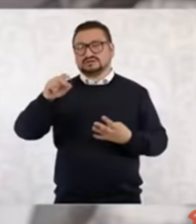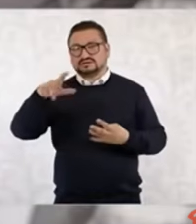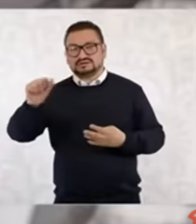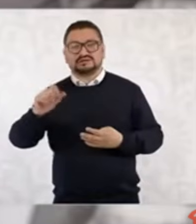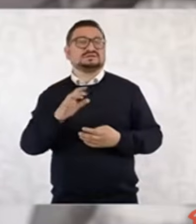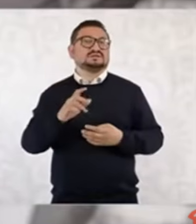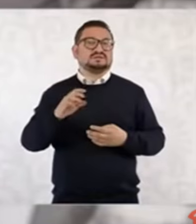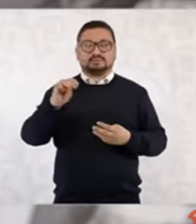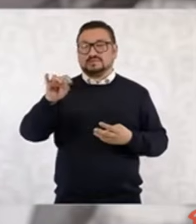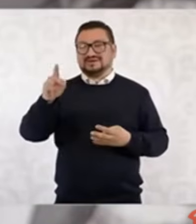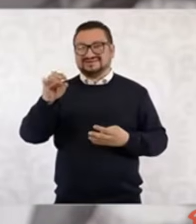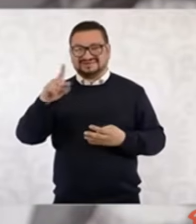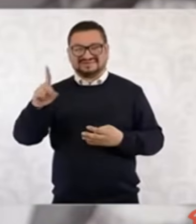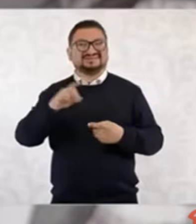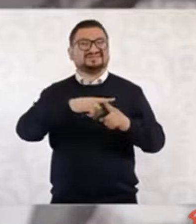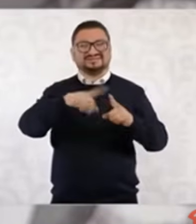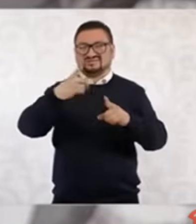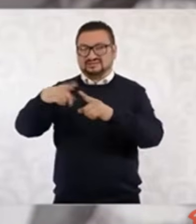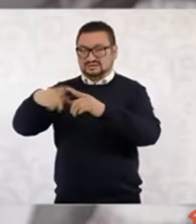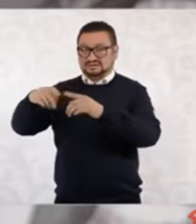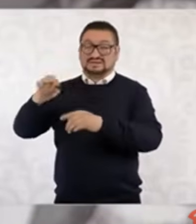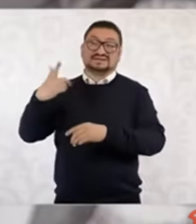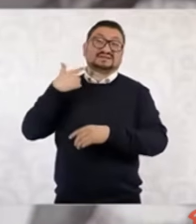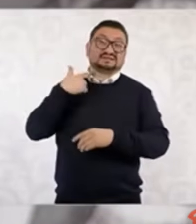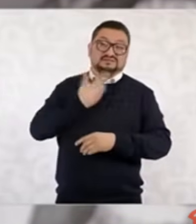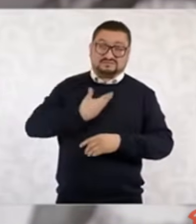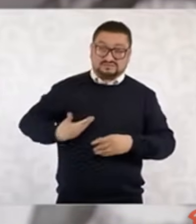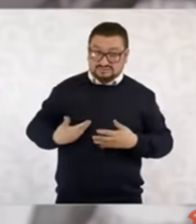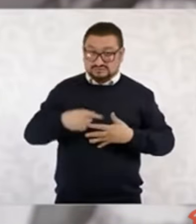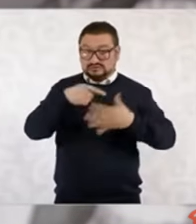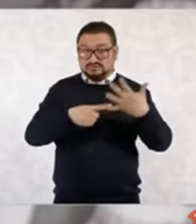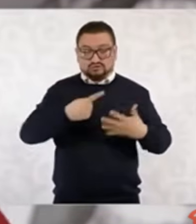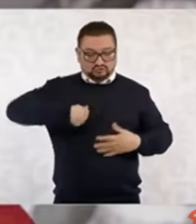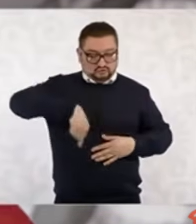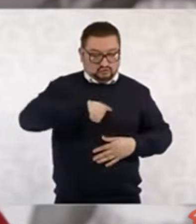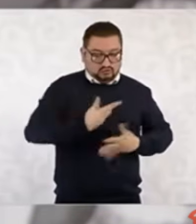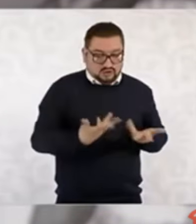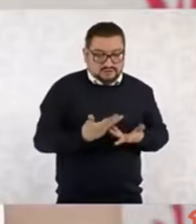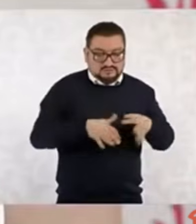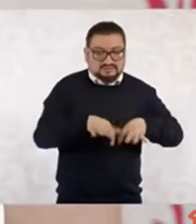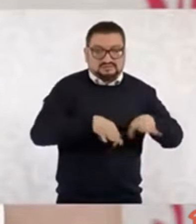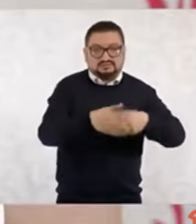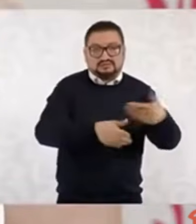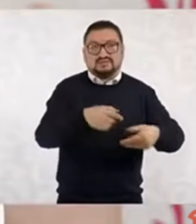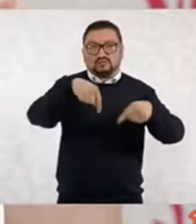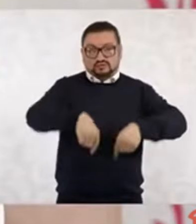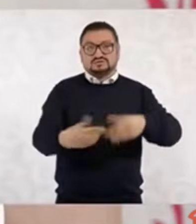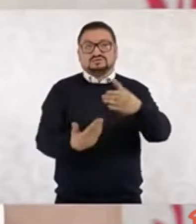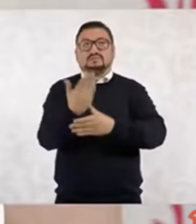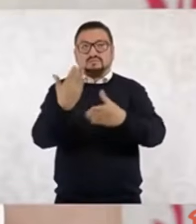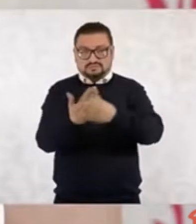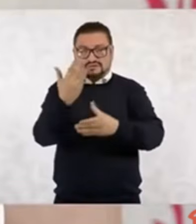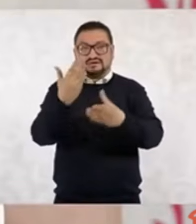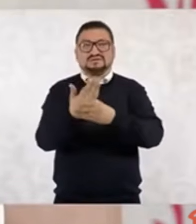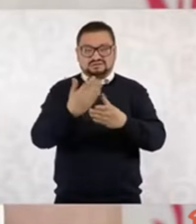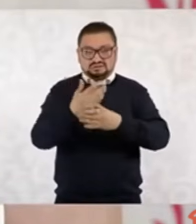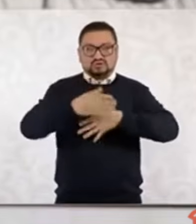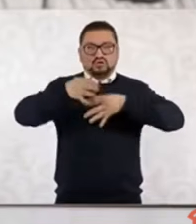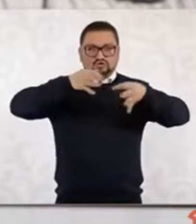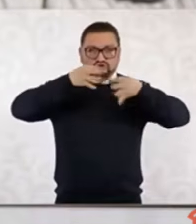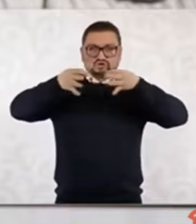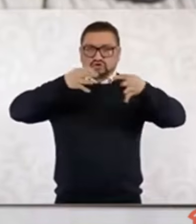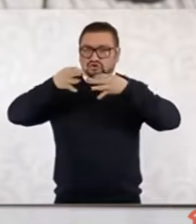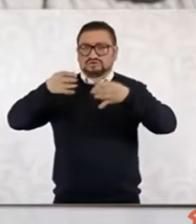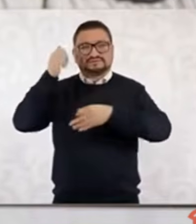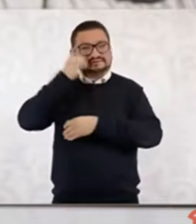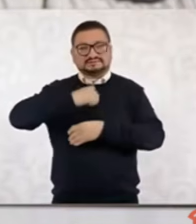Madrid, y lo que es el proyecto de nación de la Cuarta Transformación. Y en las mañaneras sí nos dedicamos a